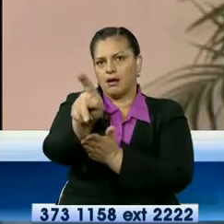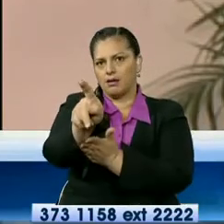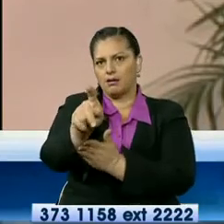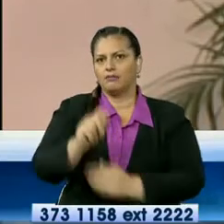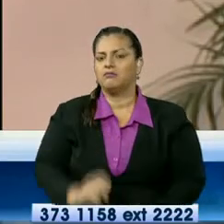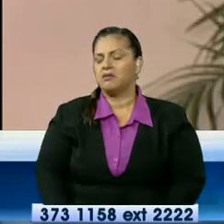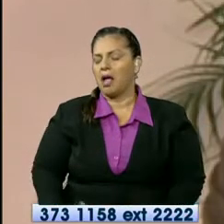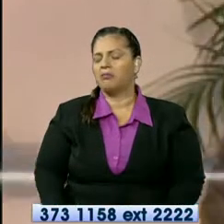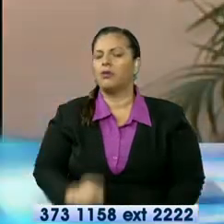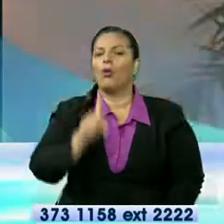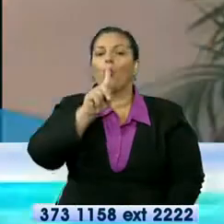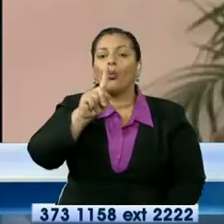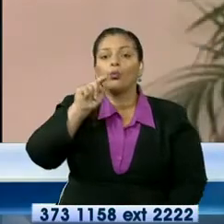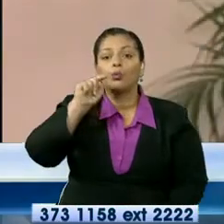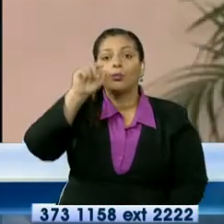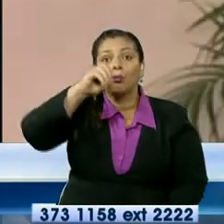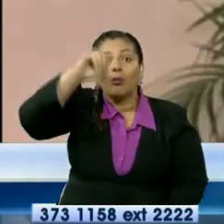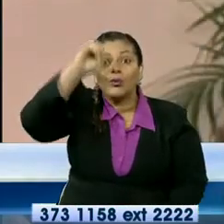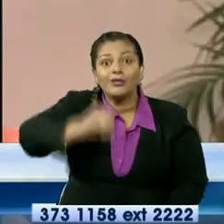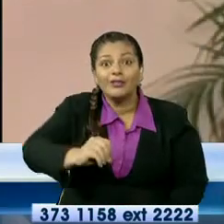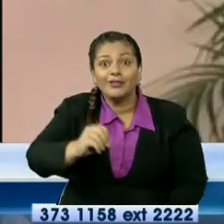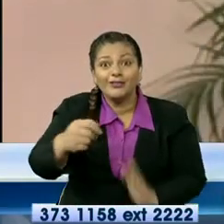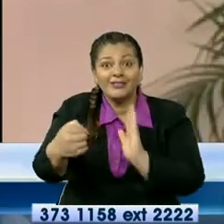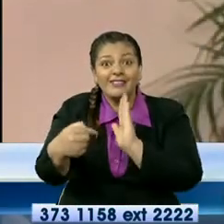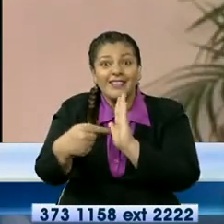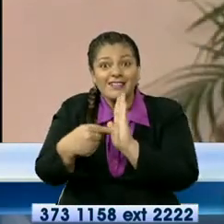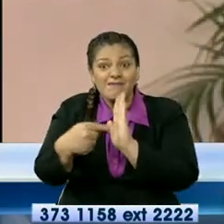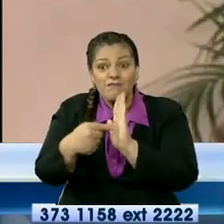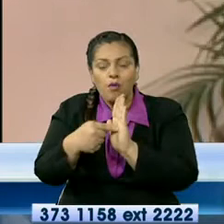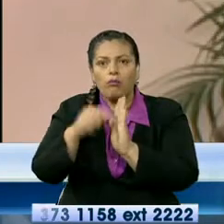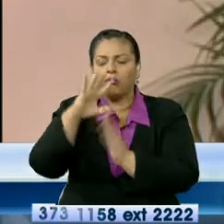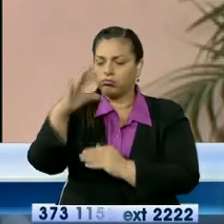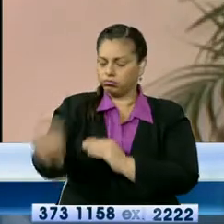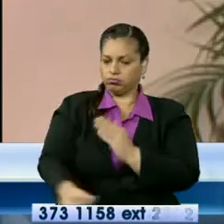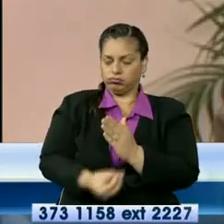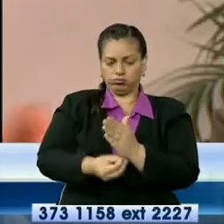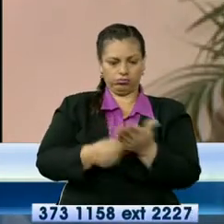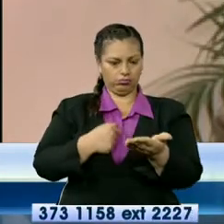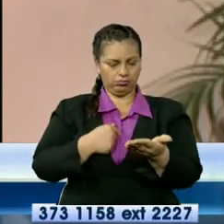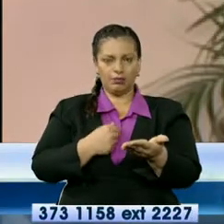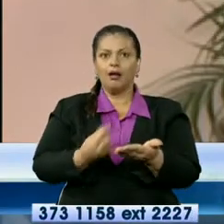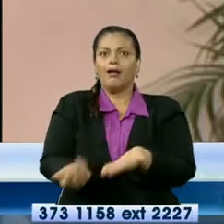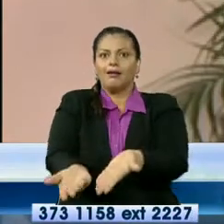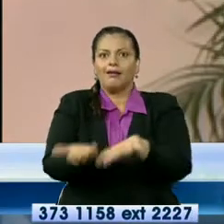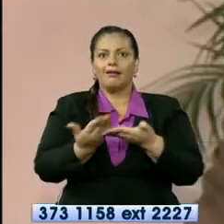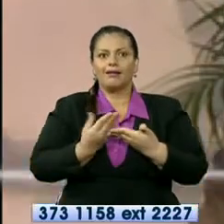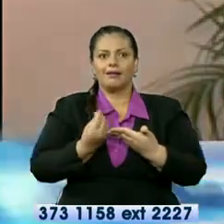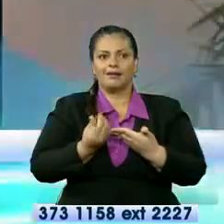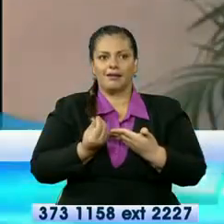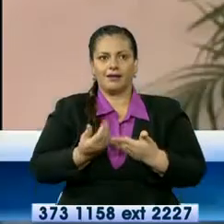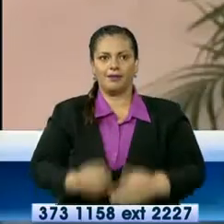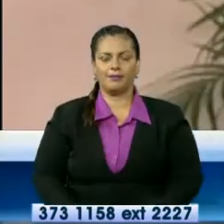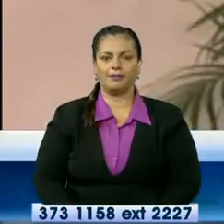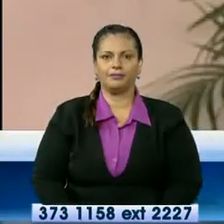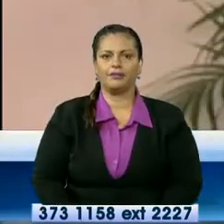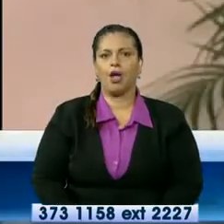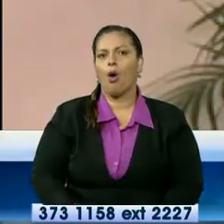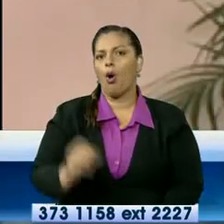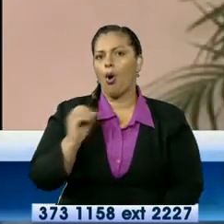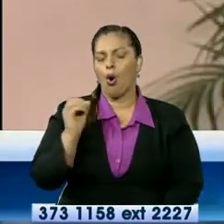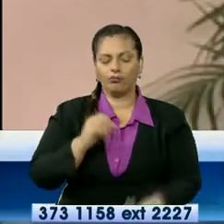cuenta de dinero electrónico cuando he pagado con tarjeta de débito o tarjeta de crédito. Y si pago con dinero electrónico, se me